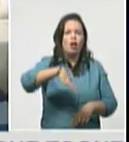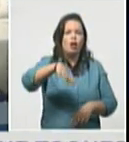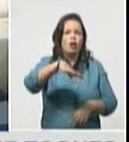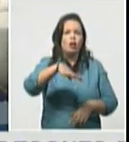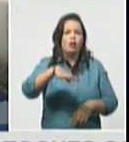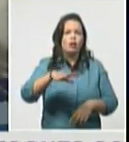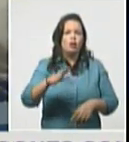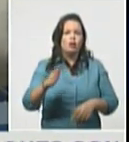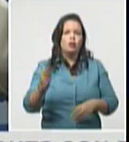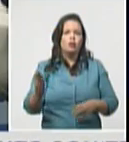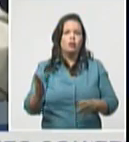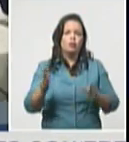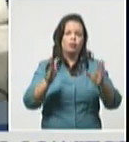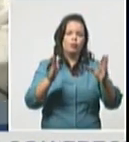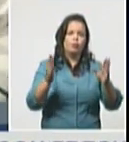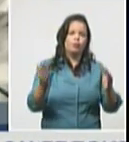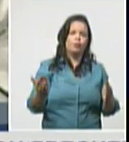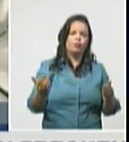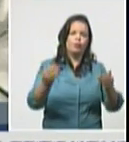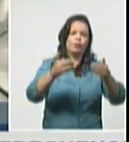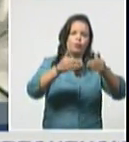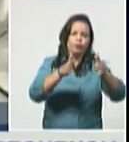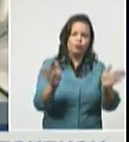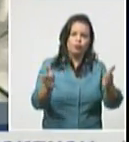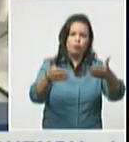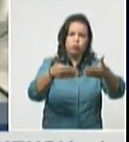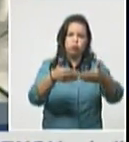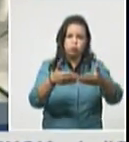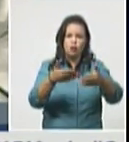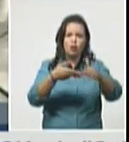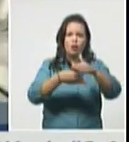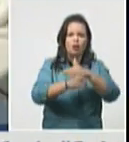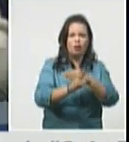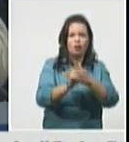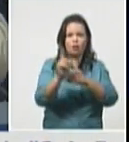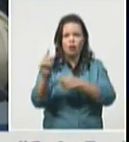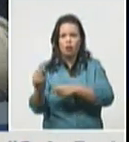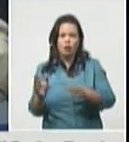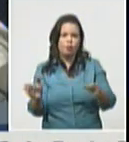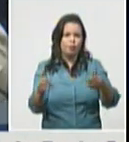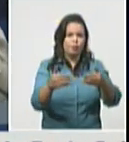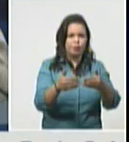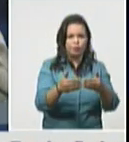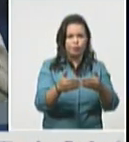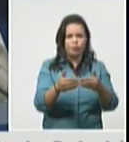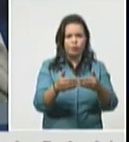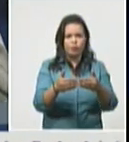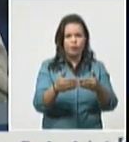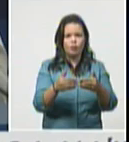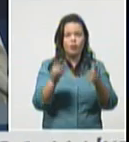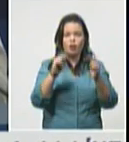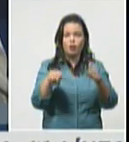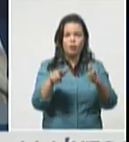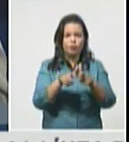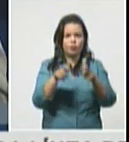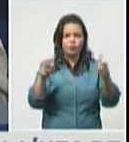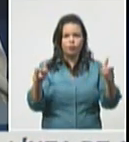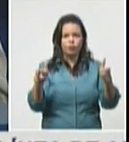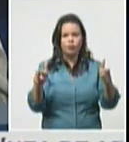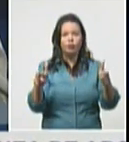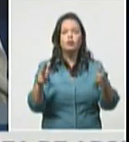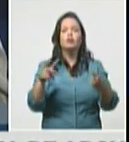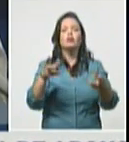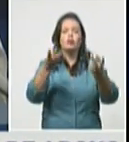cerrada, está yugulada, está limitado el acceso, y ahí a un universo bastante grande pues se ha